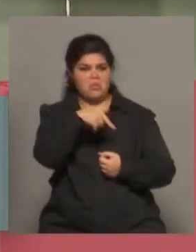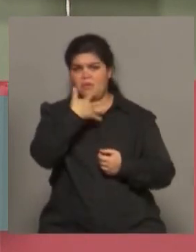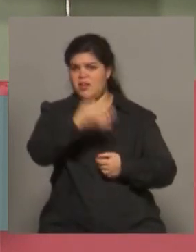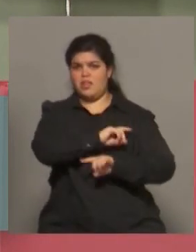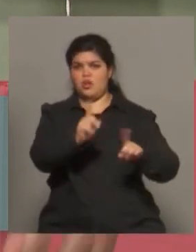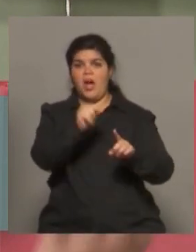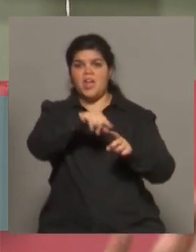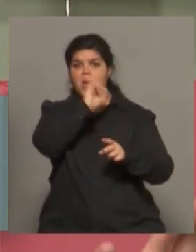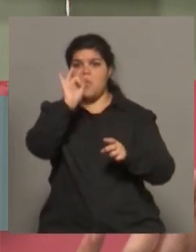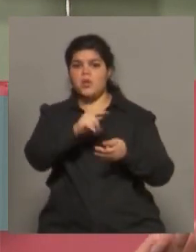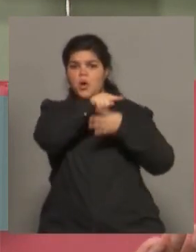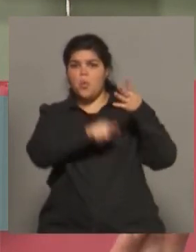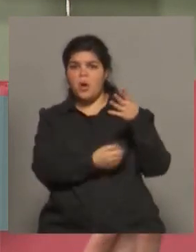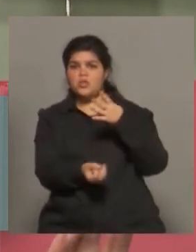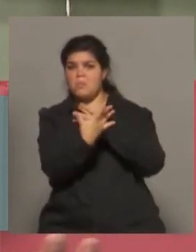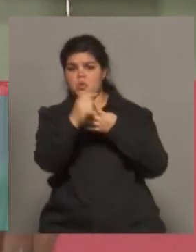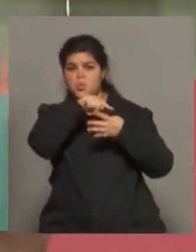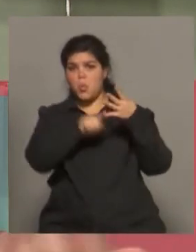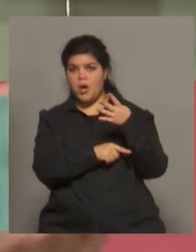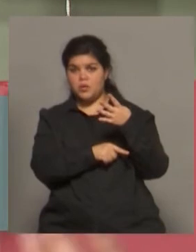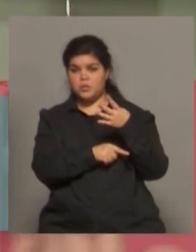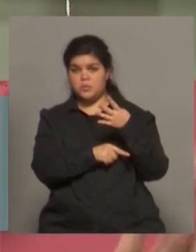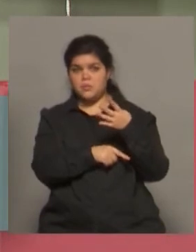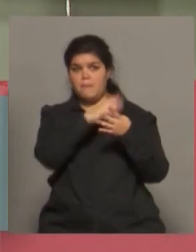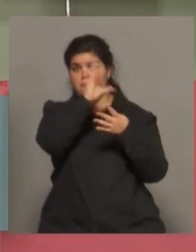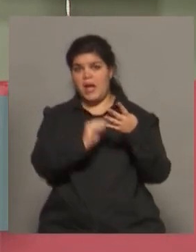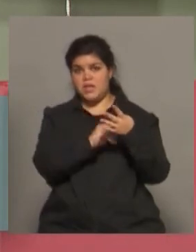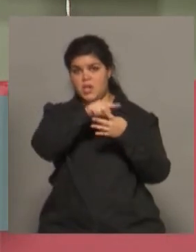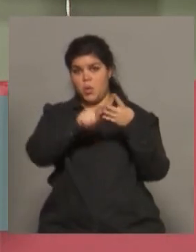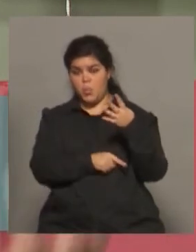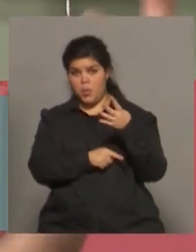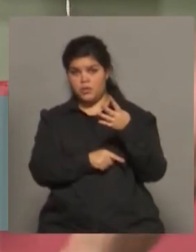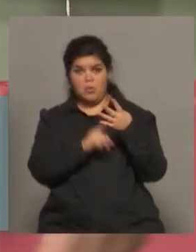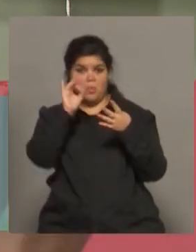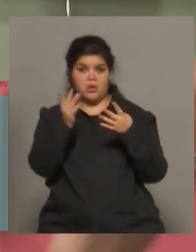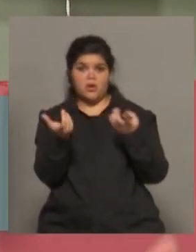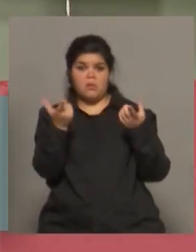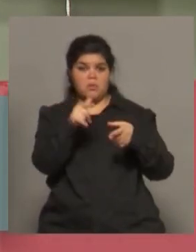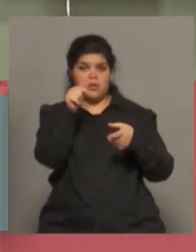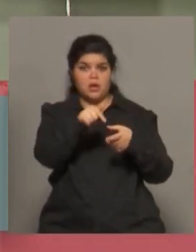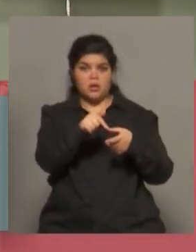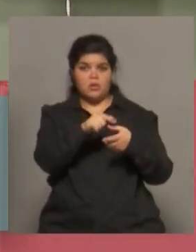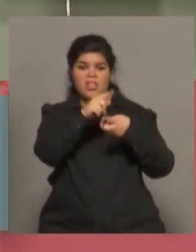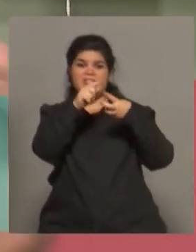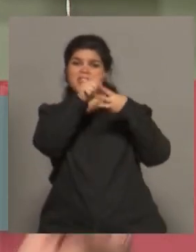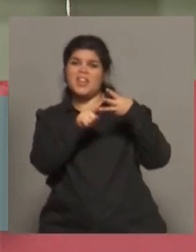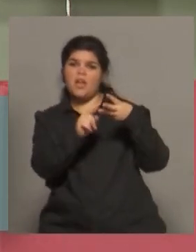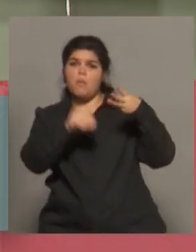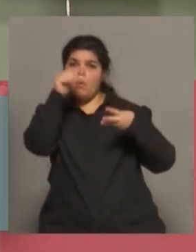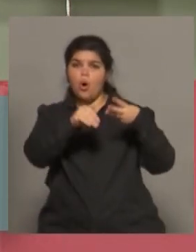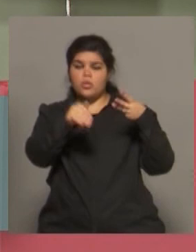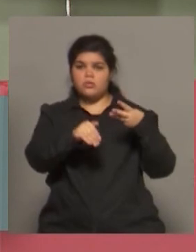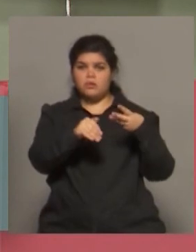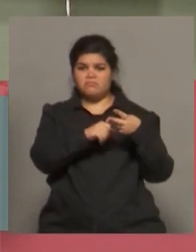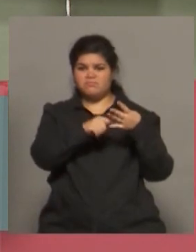juntaron 4 miembros del Mercosur, 4 países, estados miembros del Mercosur, a los cuales votaron 3. O sea, fue